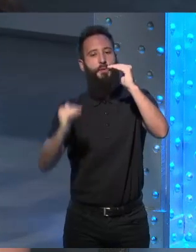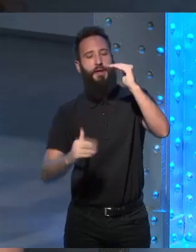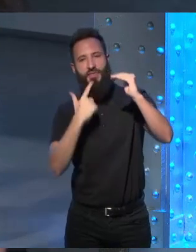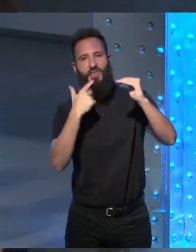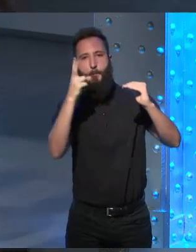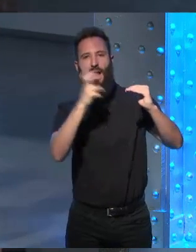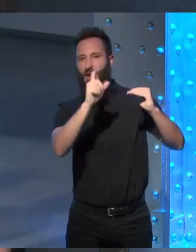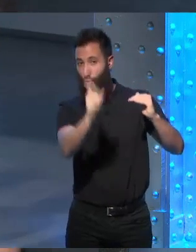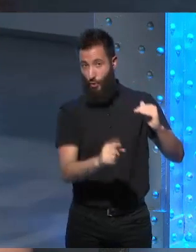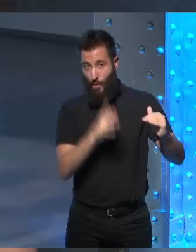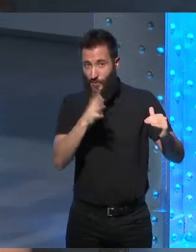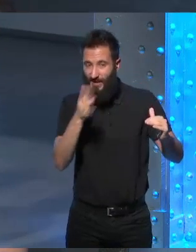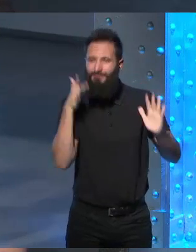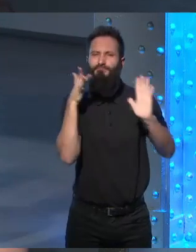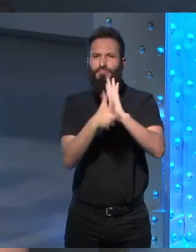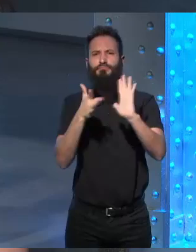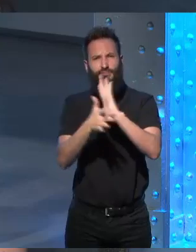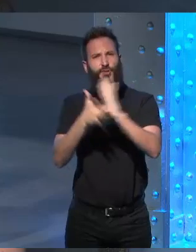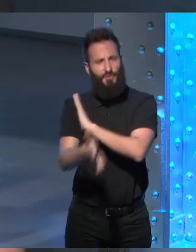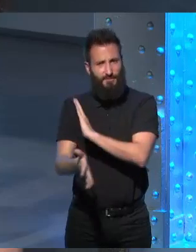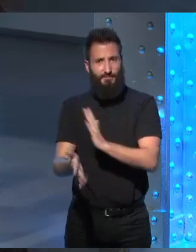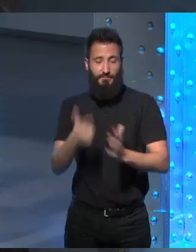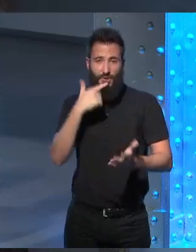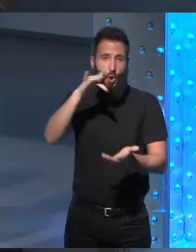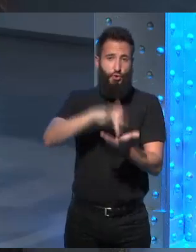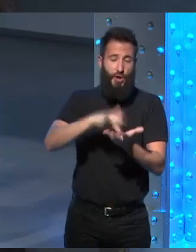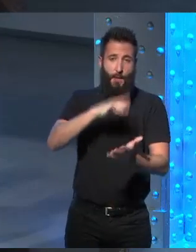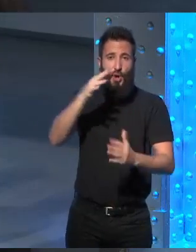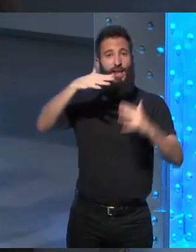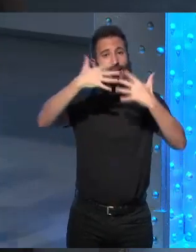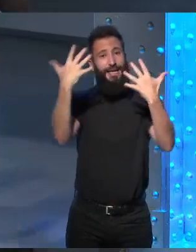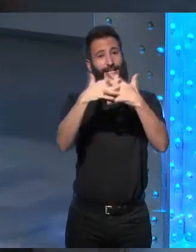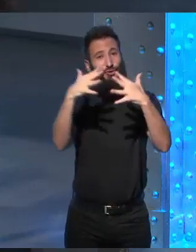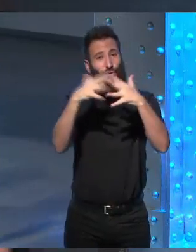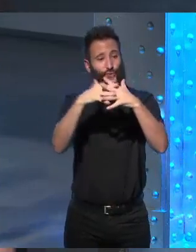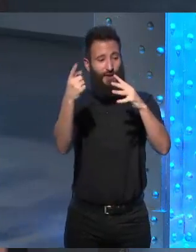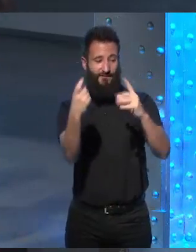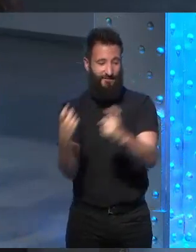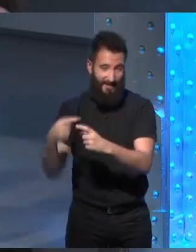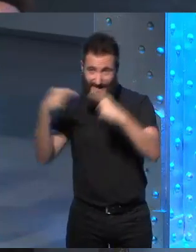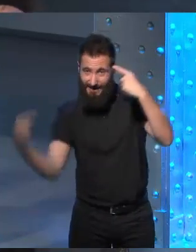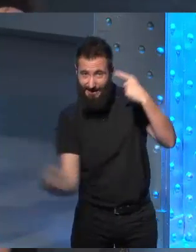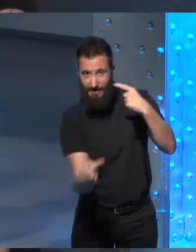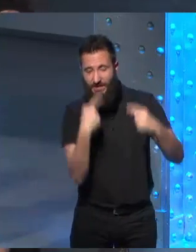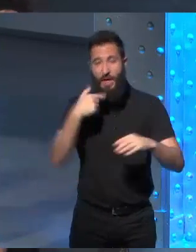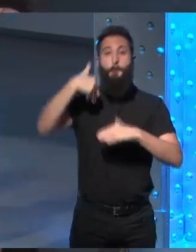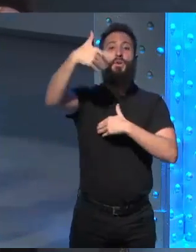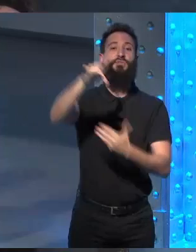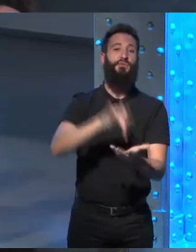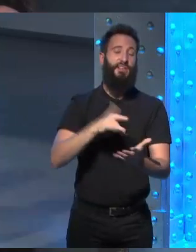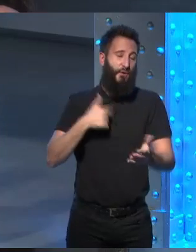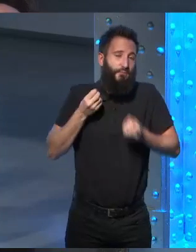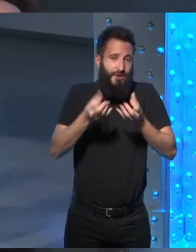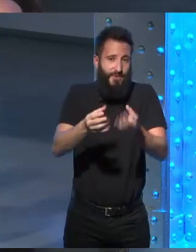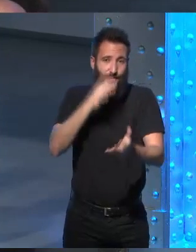momento, ¿no? Entonces hablo pues de déficit estructural, de no sé qué, y es como, bueno, esto ya lo contaré otro día, porque son jardines en